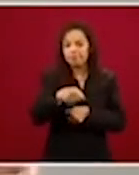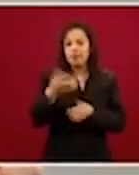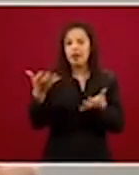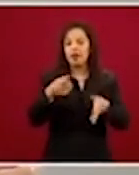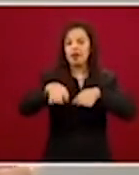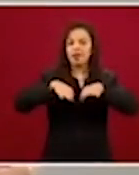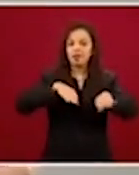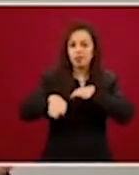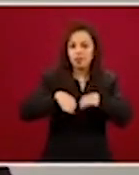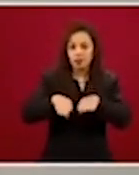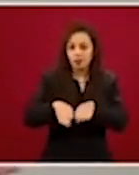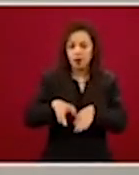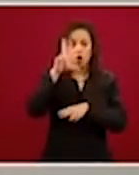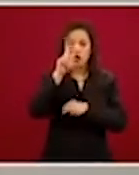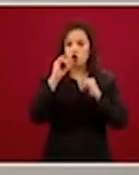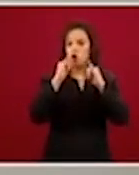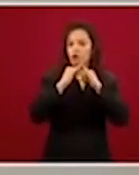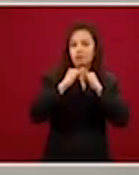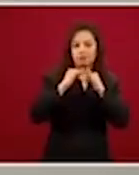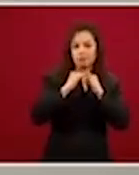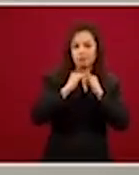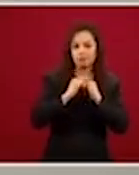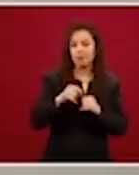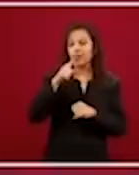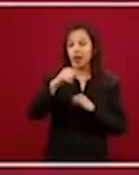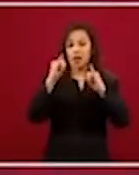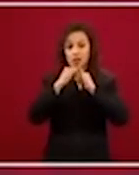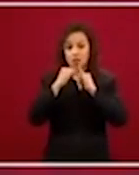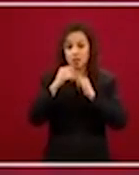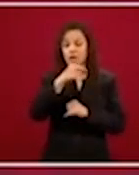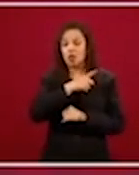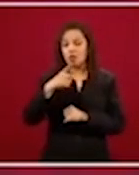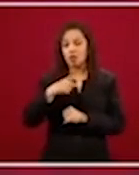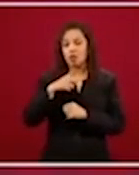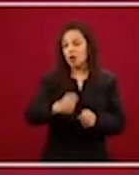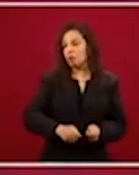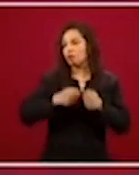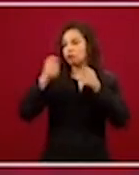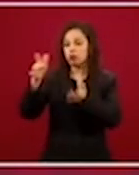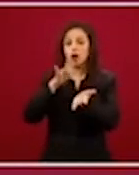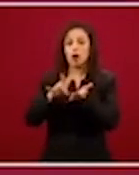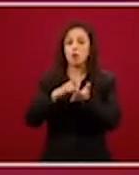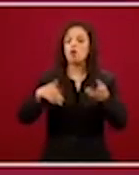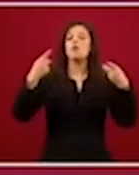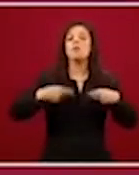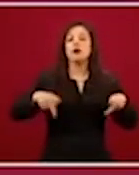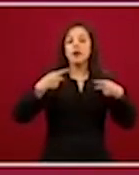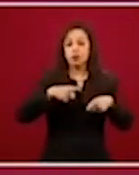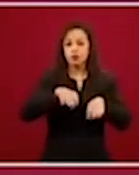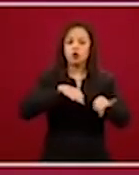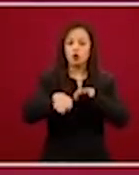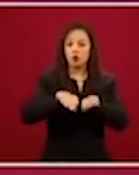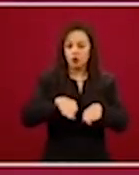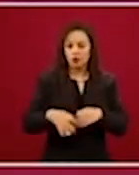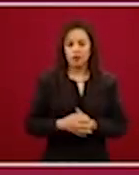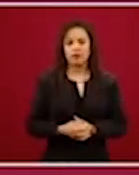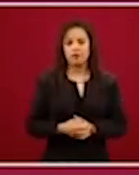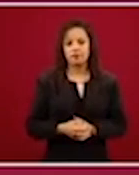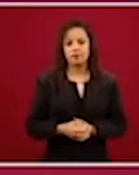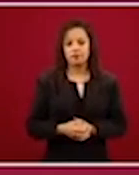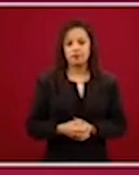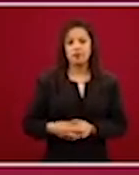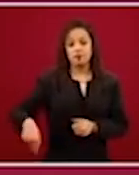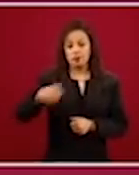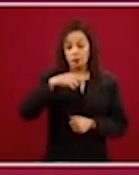servicio de las personas y justamente parte de la transformación incluye revisar dónde hay cuellos de botella